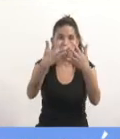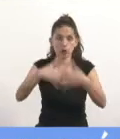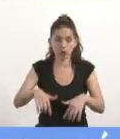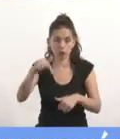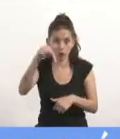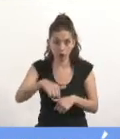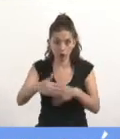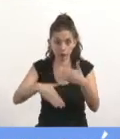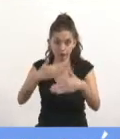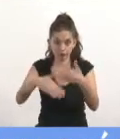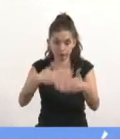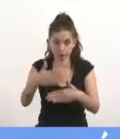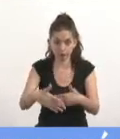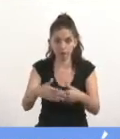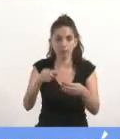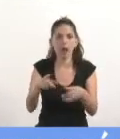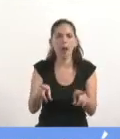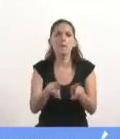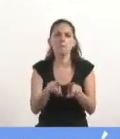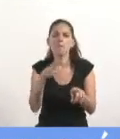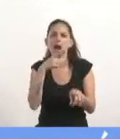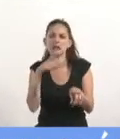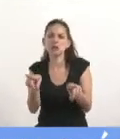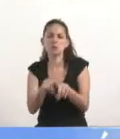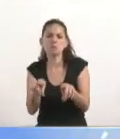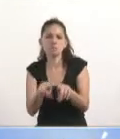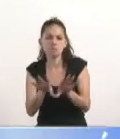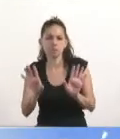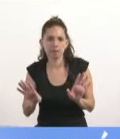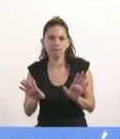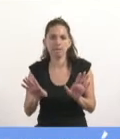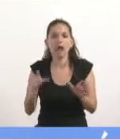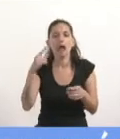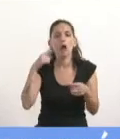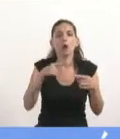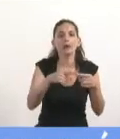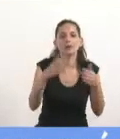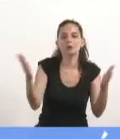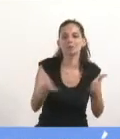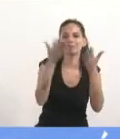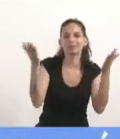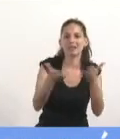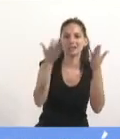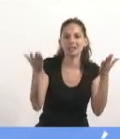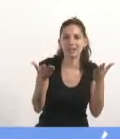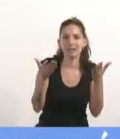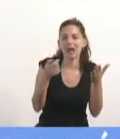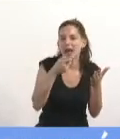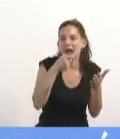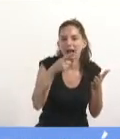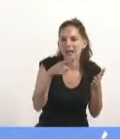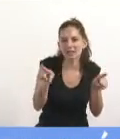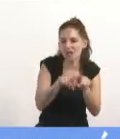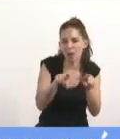es bastante parecido, salvo las metas de crecimiento. En general es casi el mismo